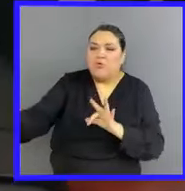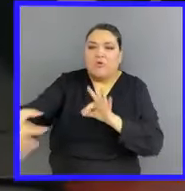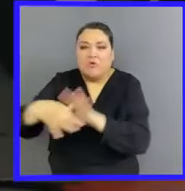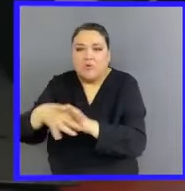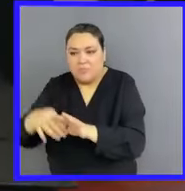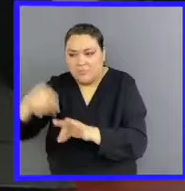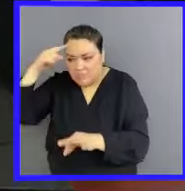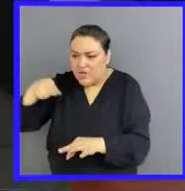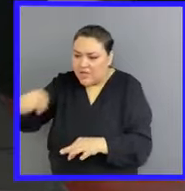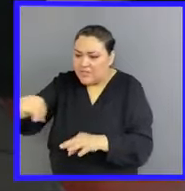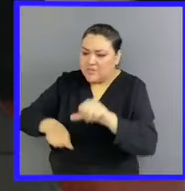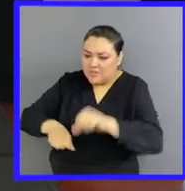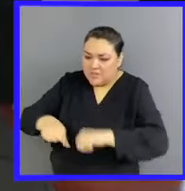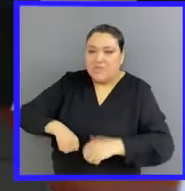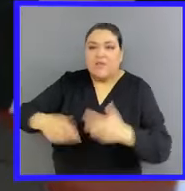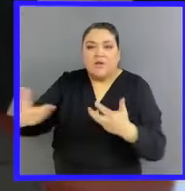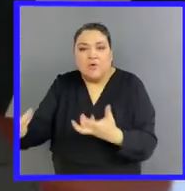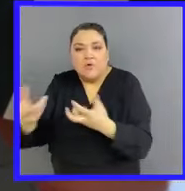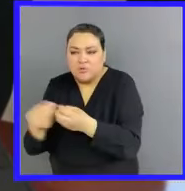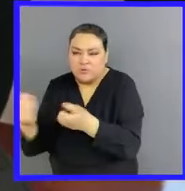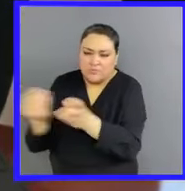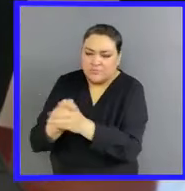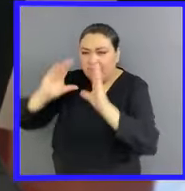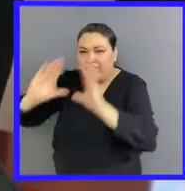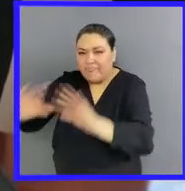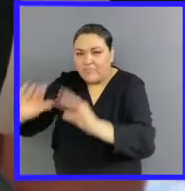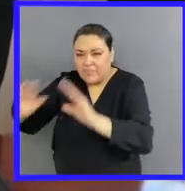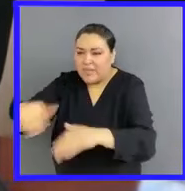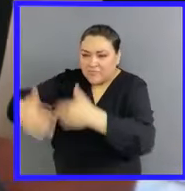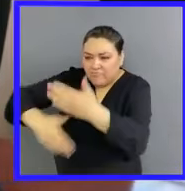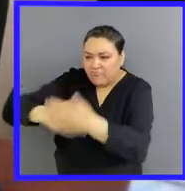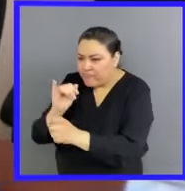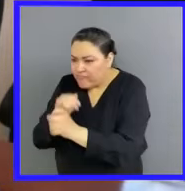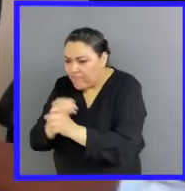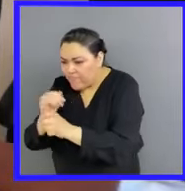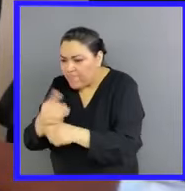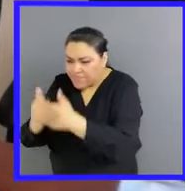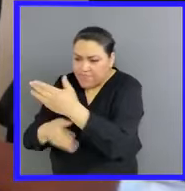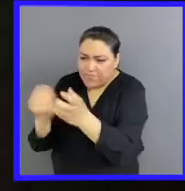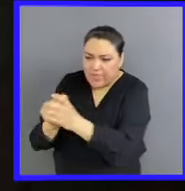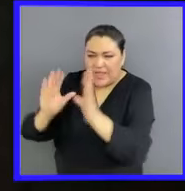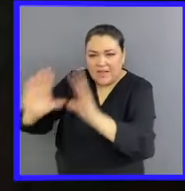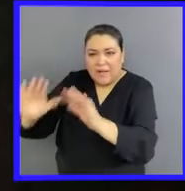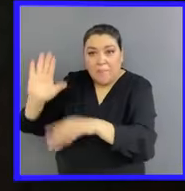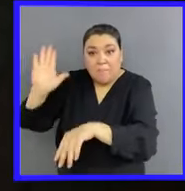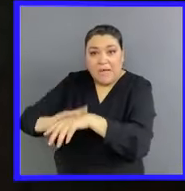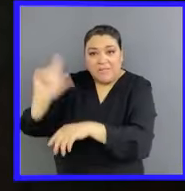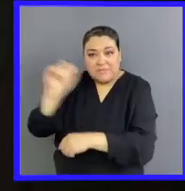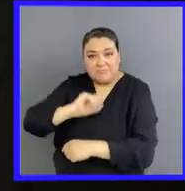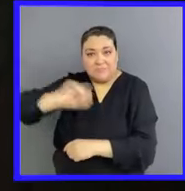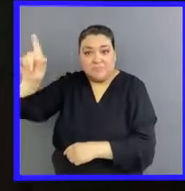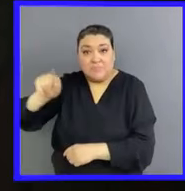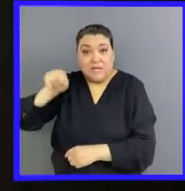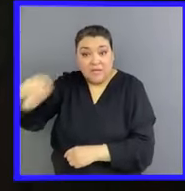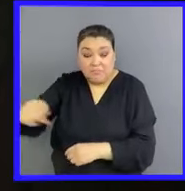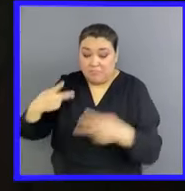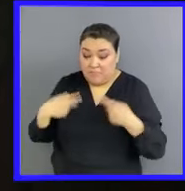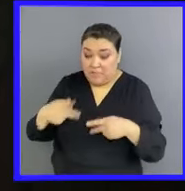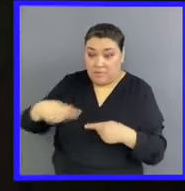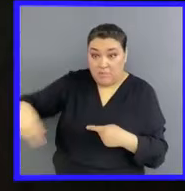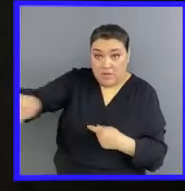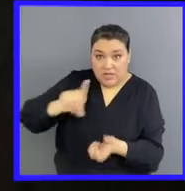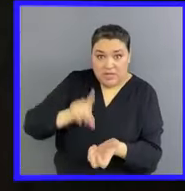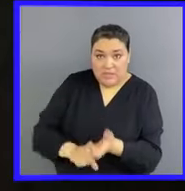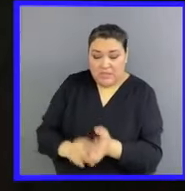actividades conjuntas de capacitación, investigación, formación y desarrollo profesional con el objetivo de fortalecer la integridad